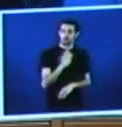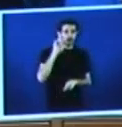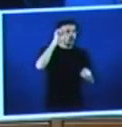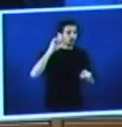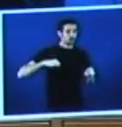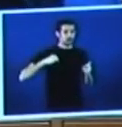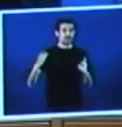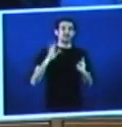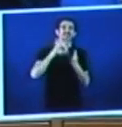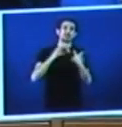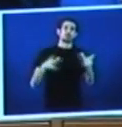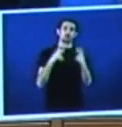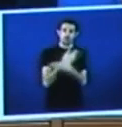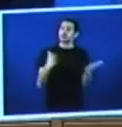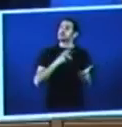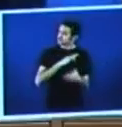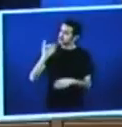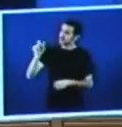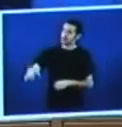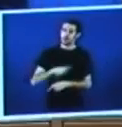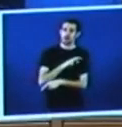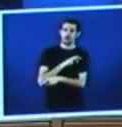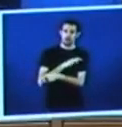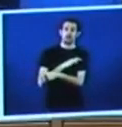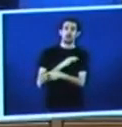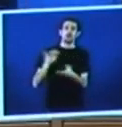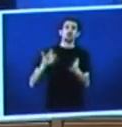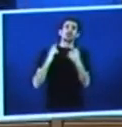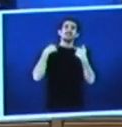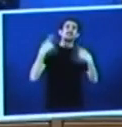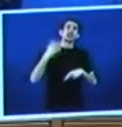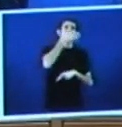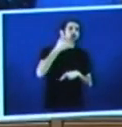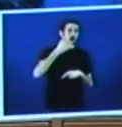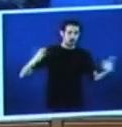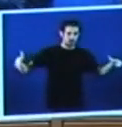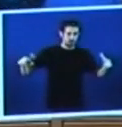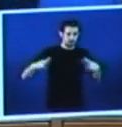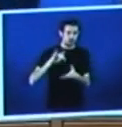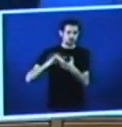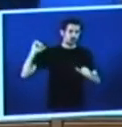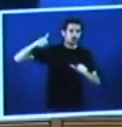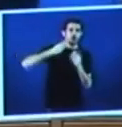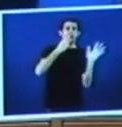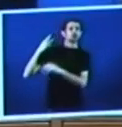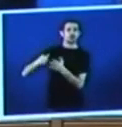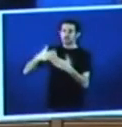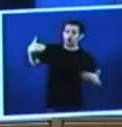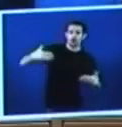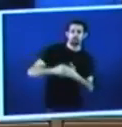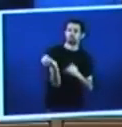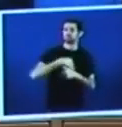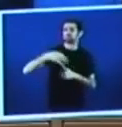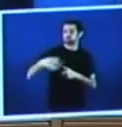los servicios sociales. Sí, señoría. Tenemos el menor fracaso escolar desde hace 8 años. Con ustedes incrementaba el